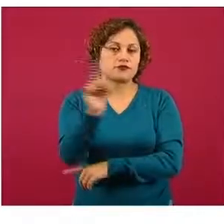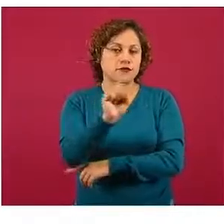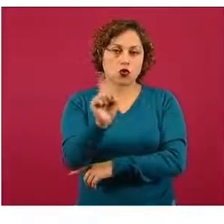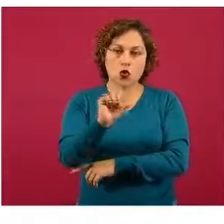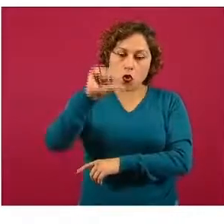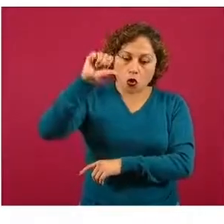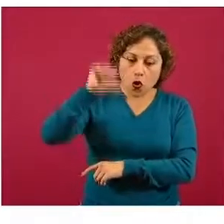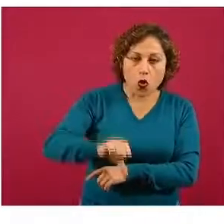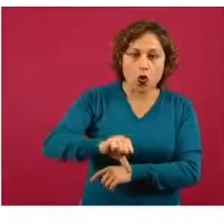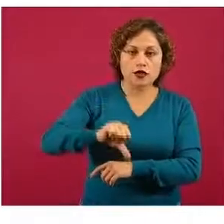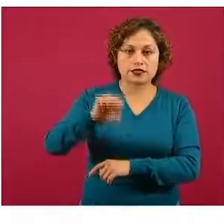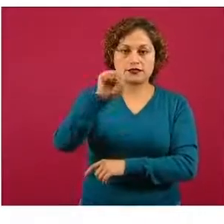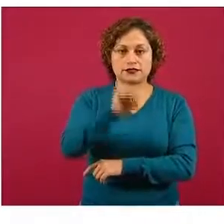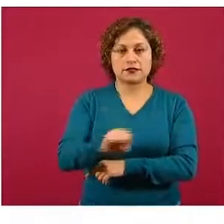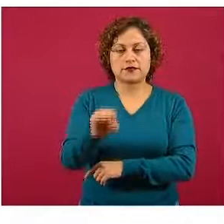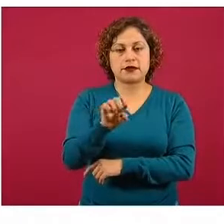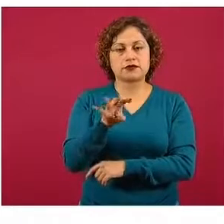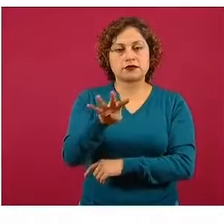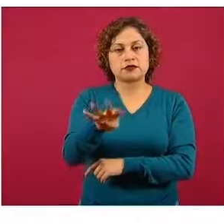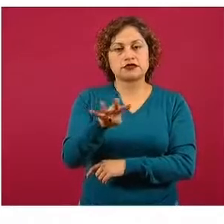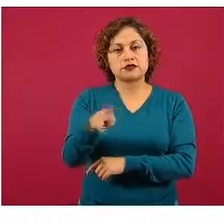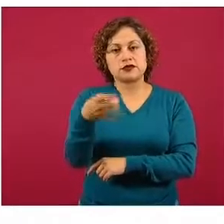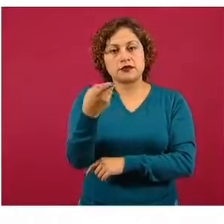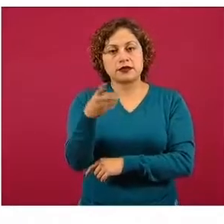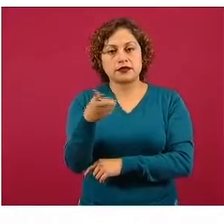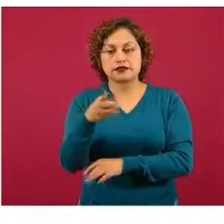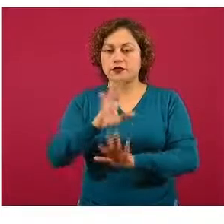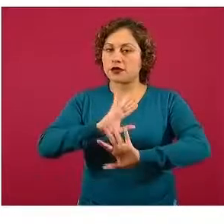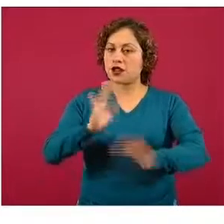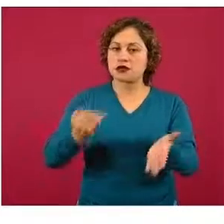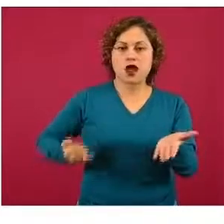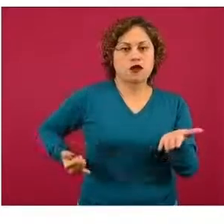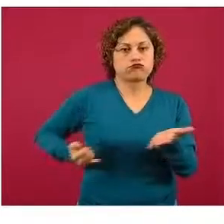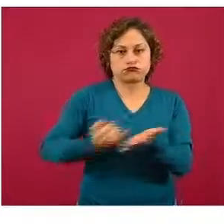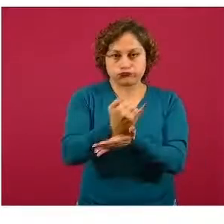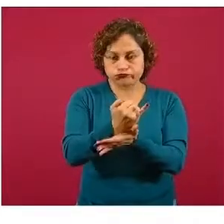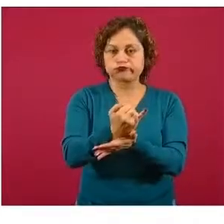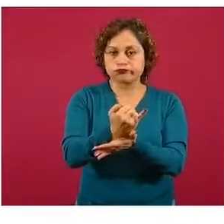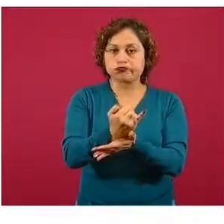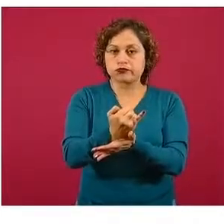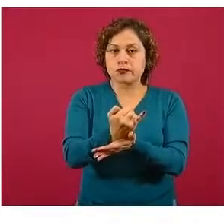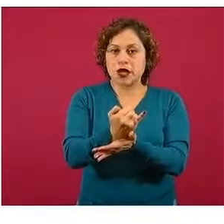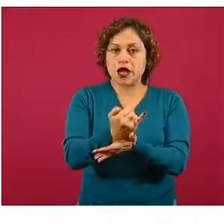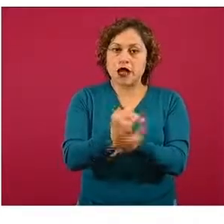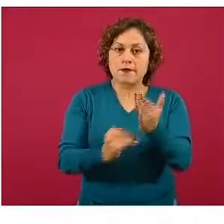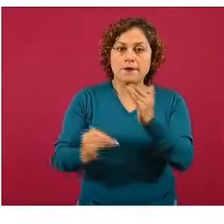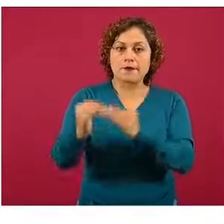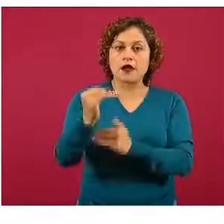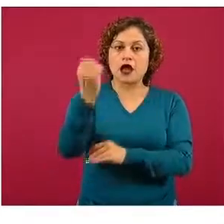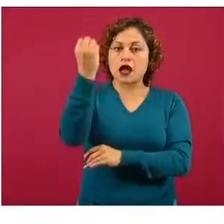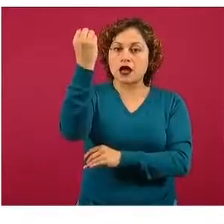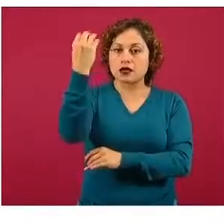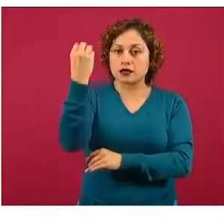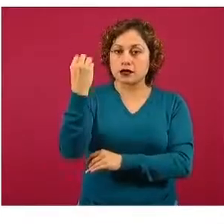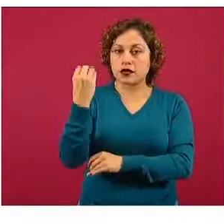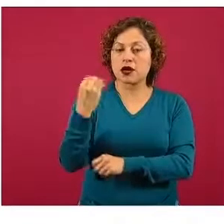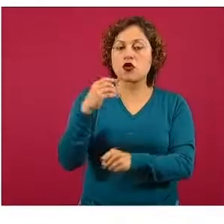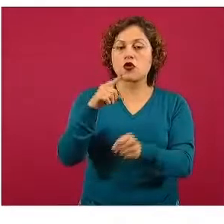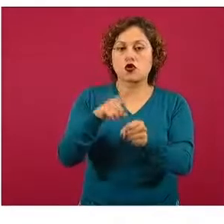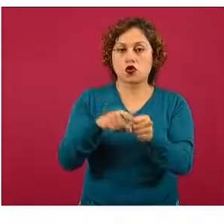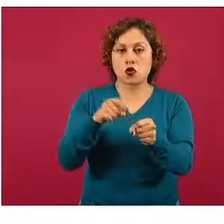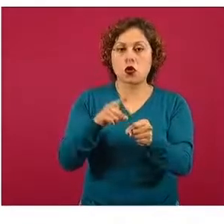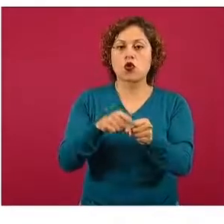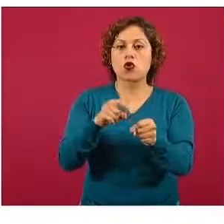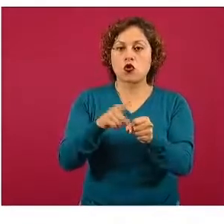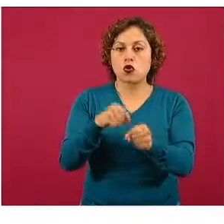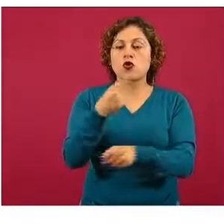hoy, sábado 19, implementar e iniciar con las acciones que corresponden a un nivel de riesgo máximo